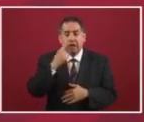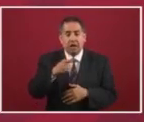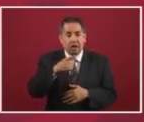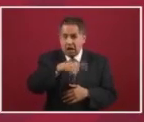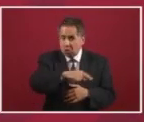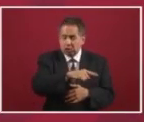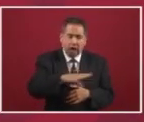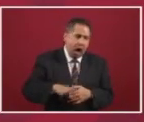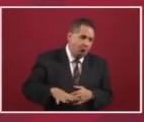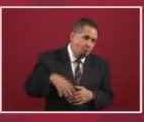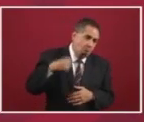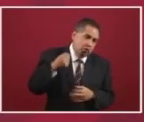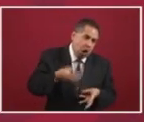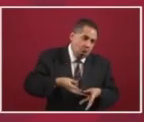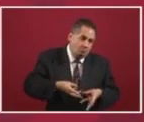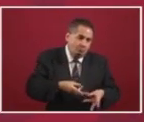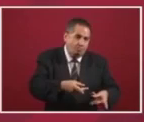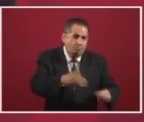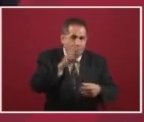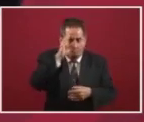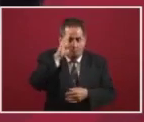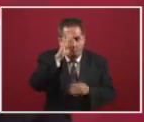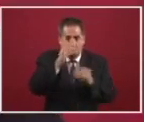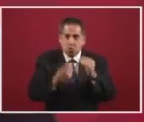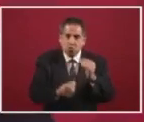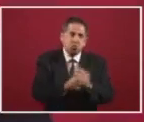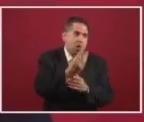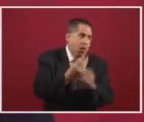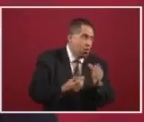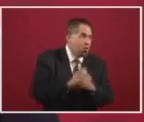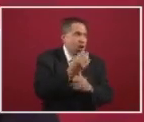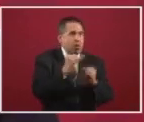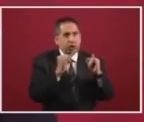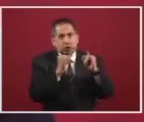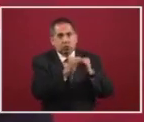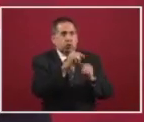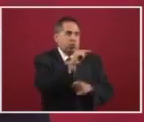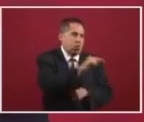abusaron con la creación de todos estos organismos.